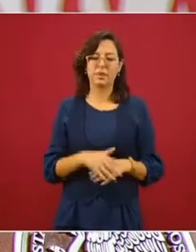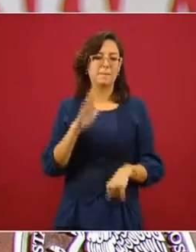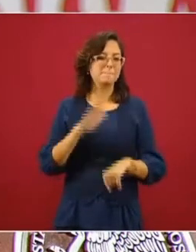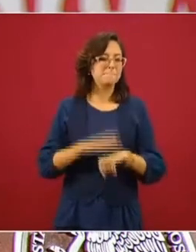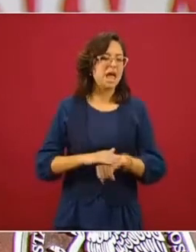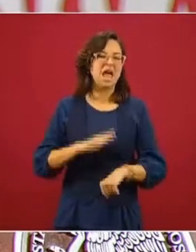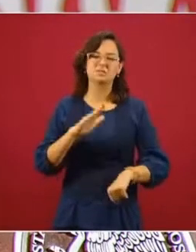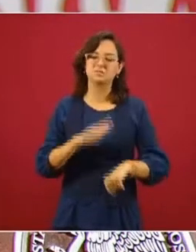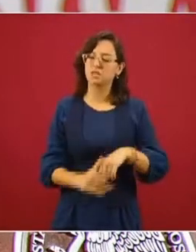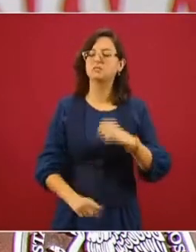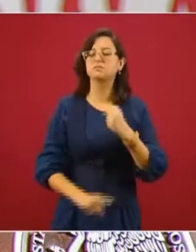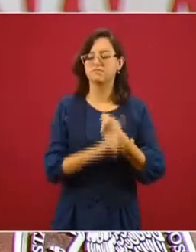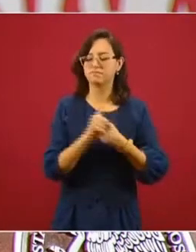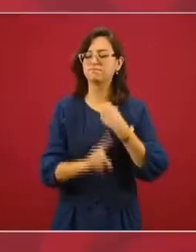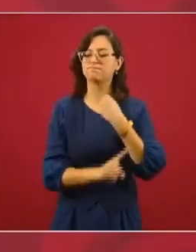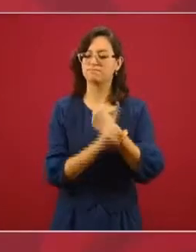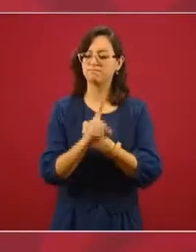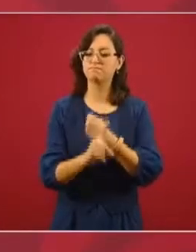intensificando